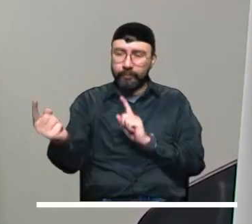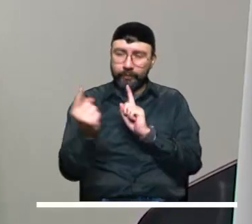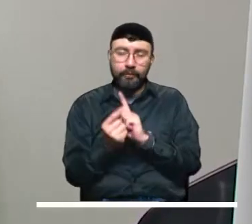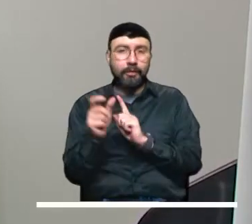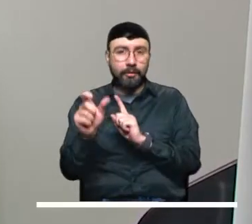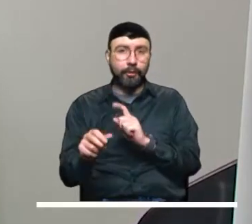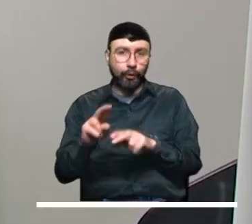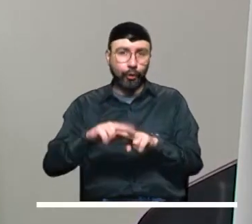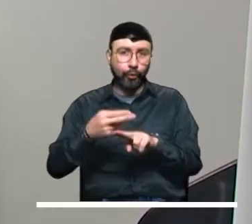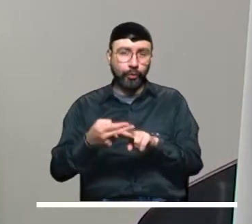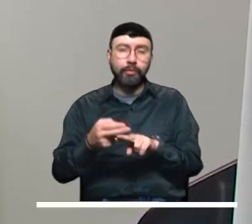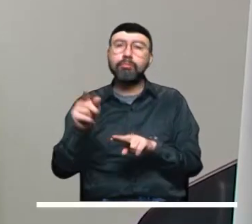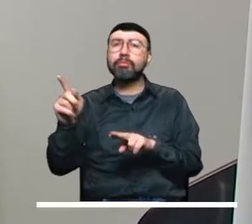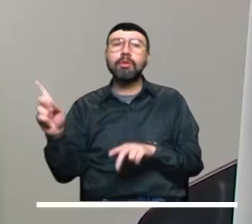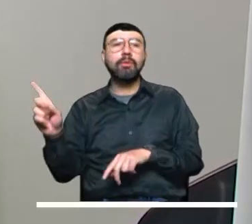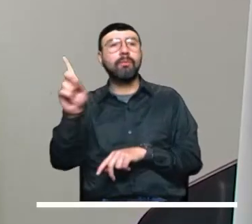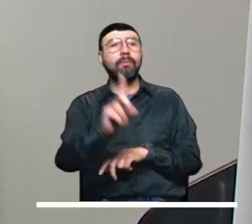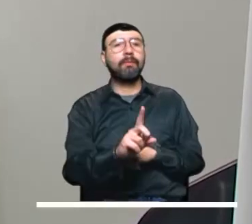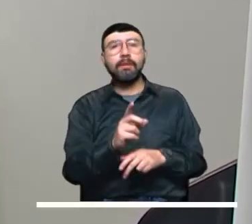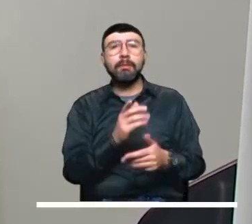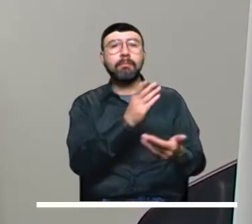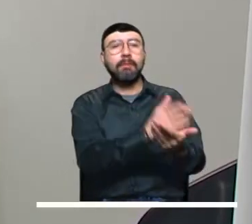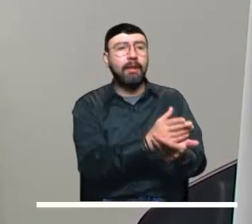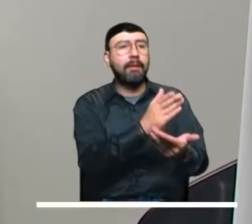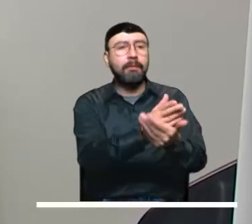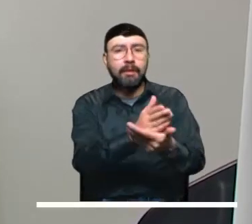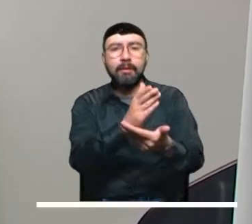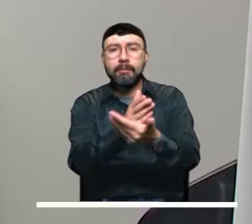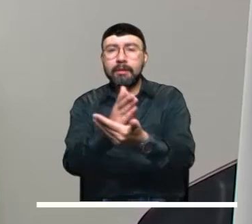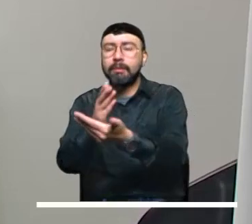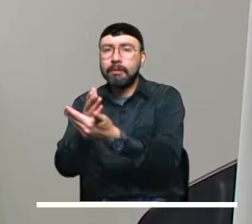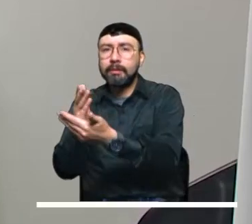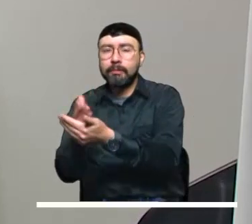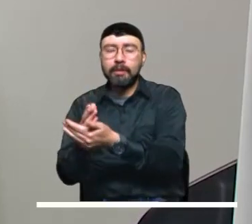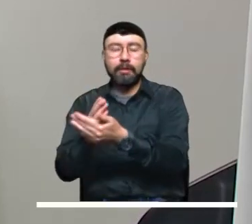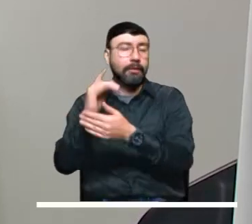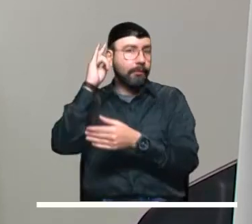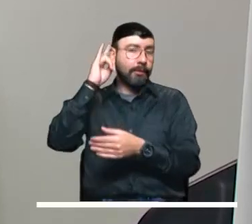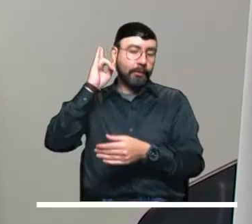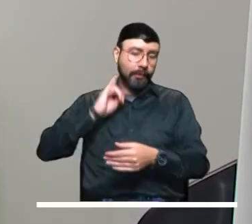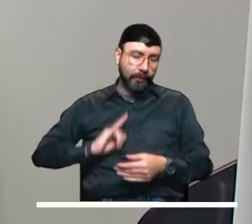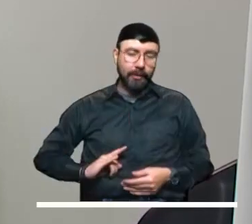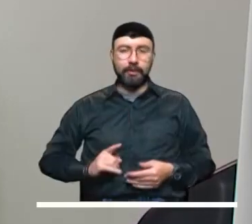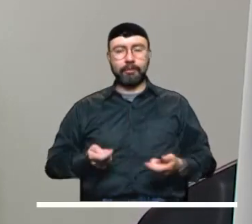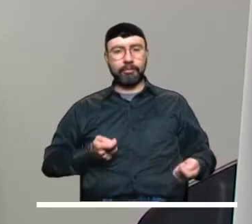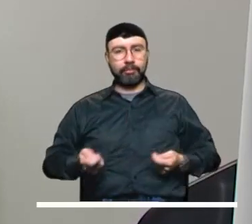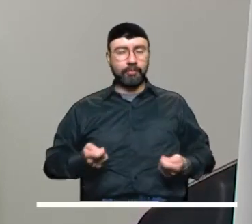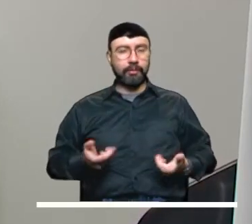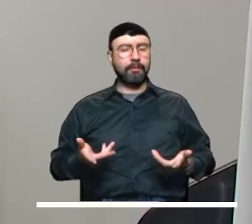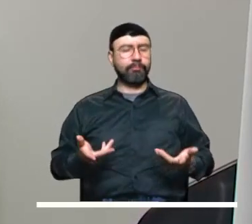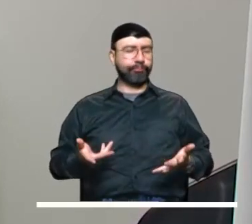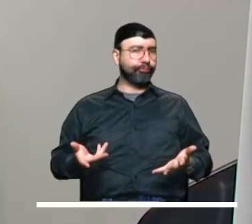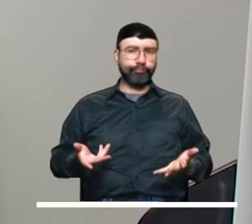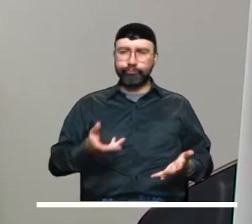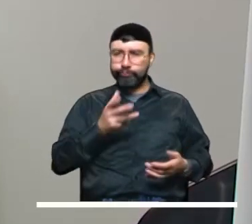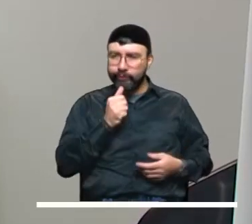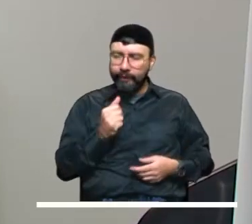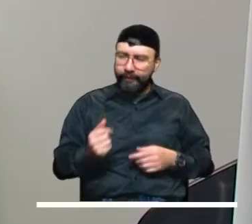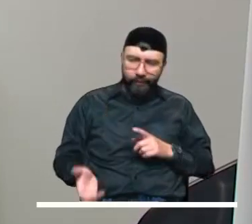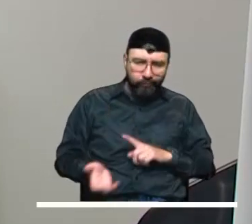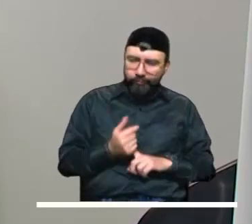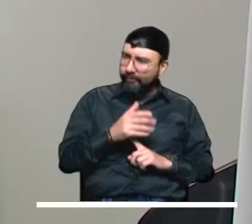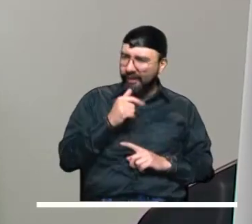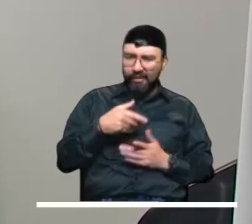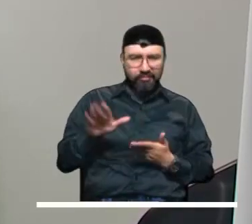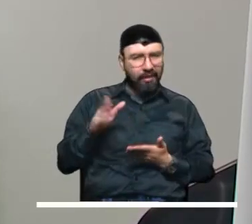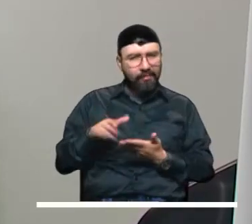sobrino, acudió a varios centros donde fue revisado por neurología, fue revisado por varias especialidades.